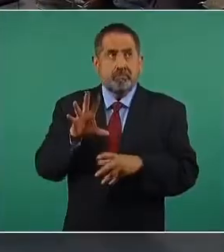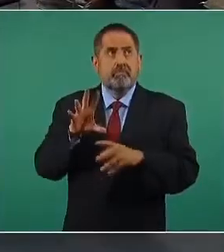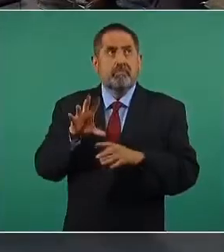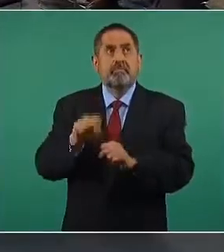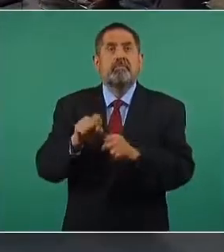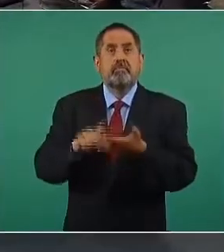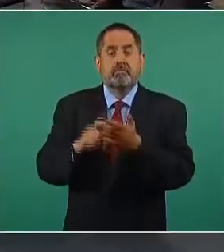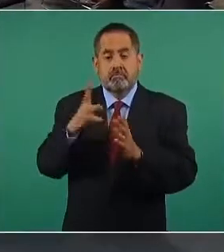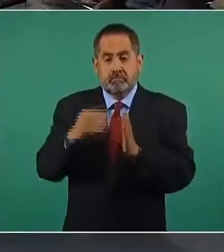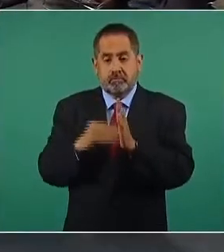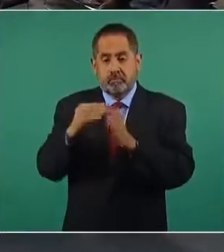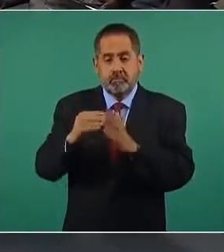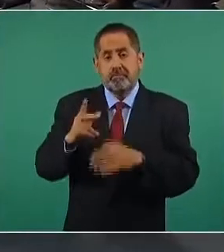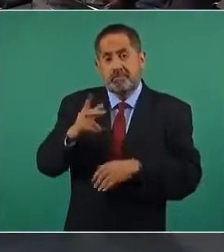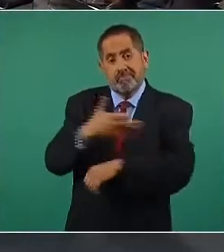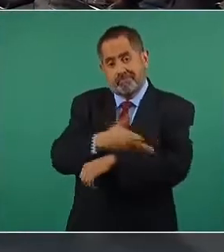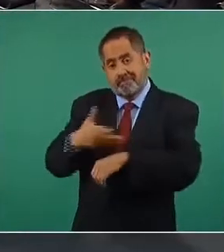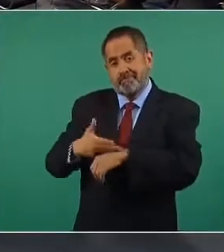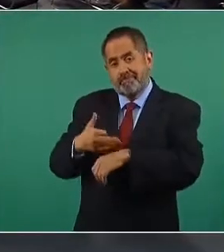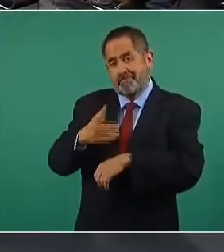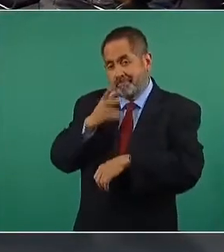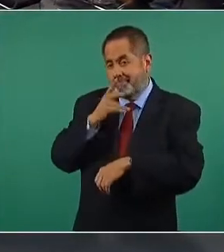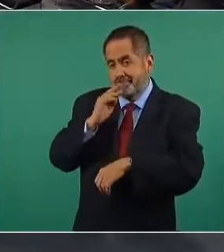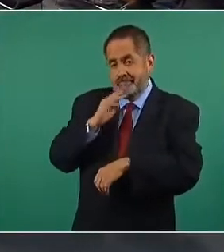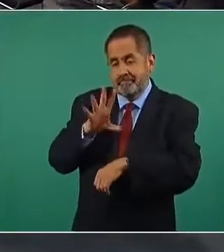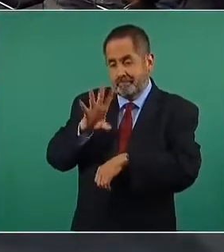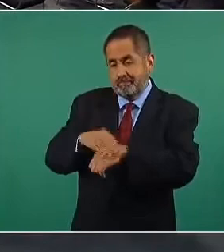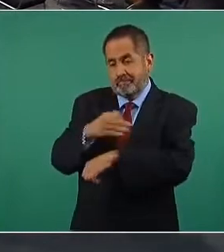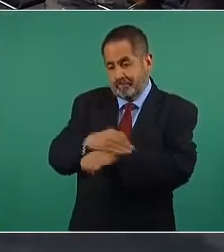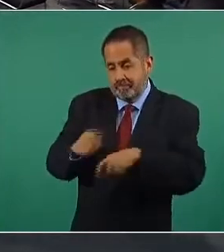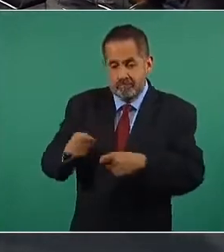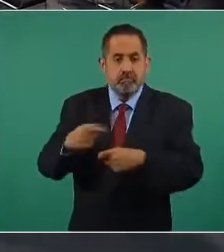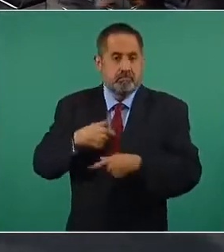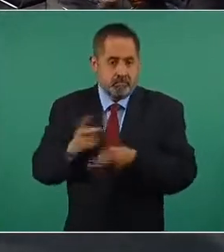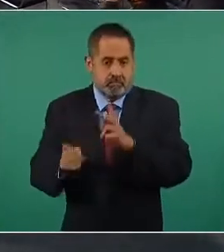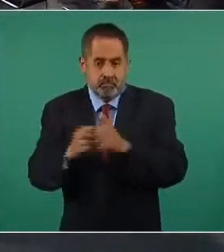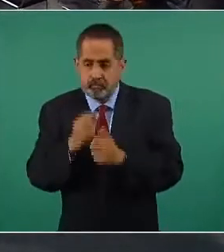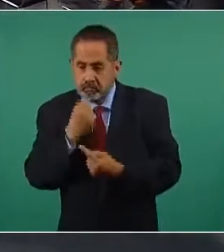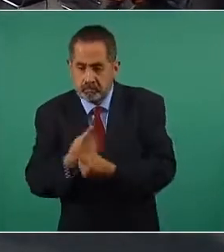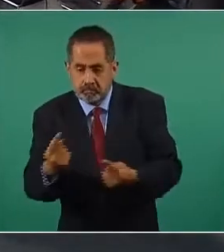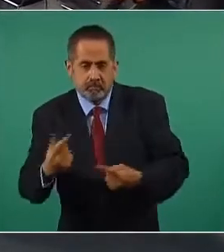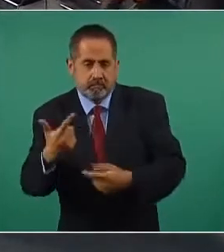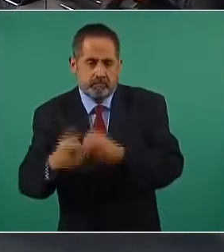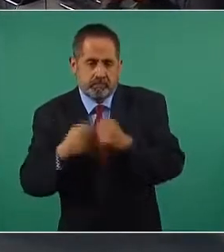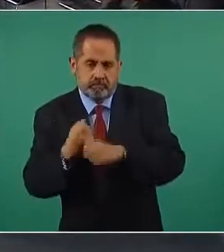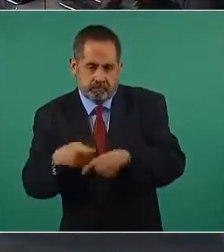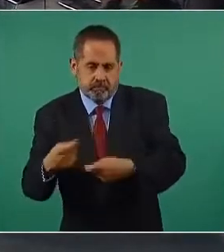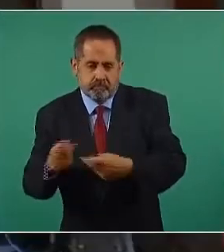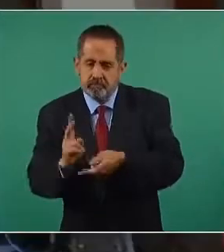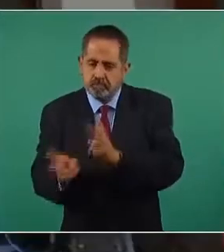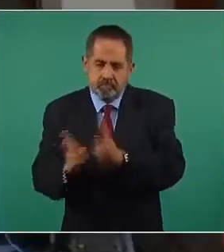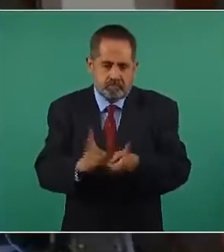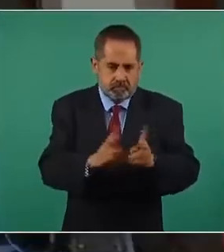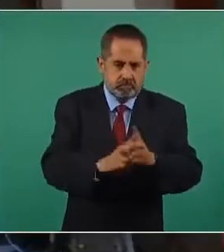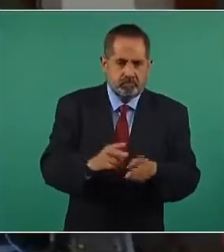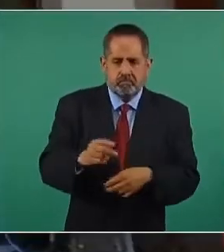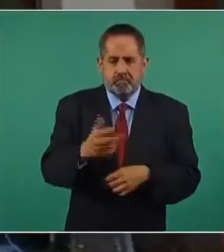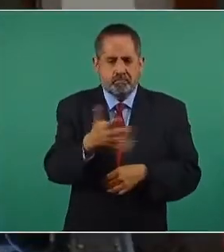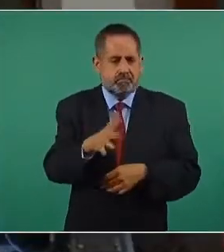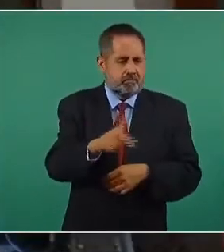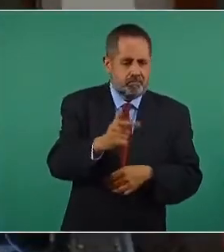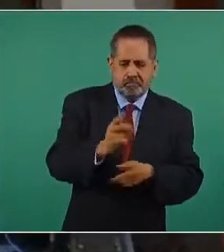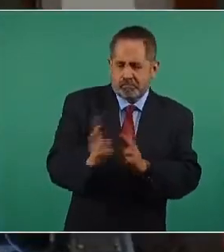millones. Con permiso de sus familias, he tenido la oportunidad de hablar con 4 niños, una niñita de 7 años, 2 hermanitos de 10 y